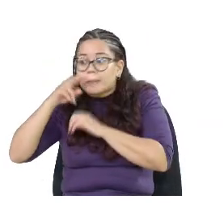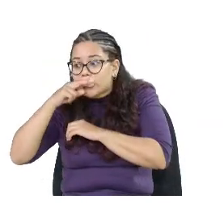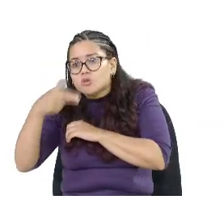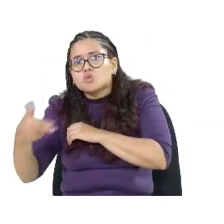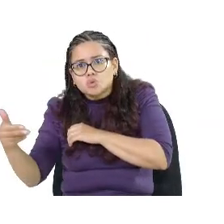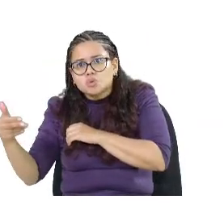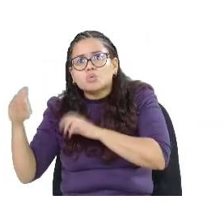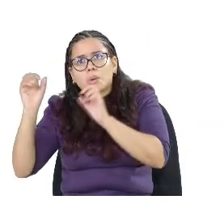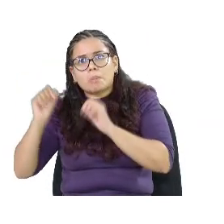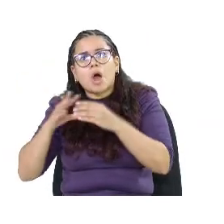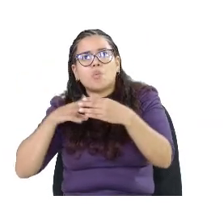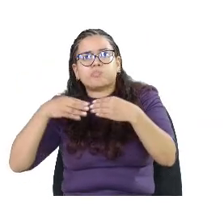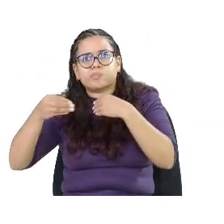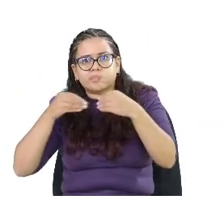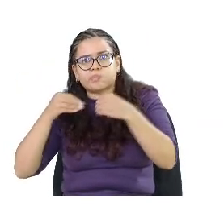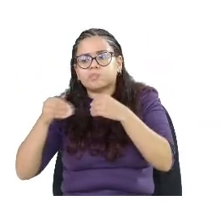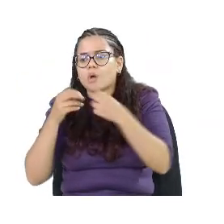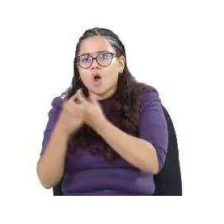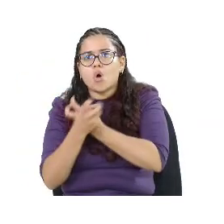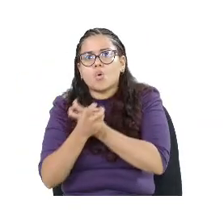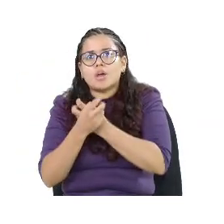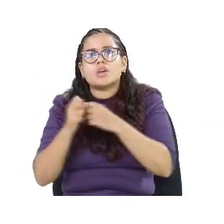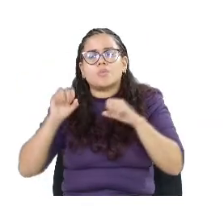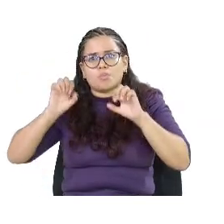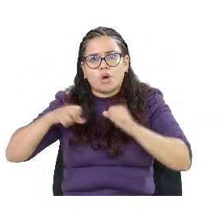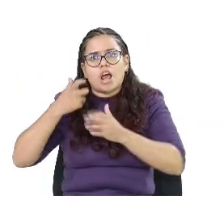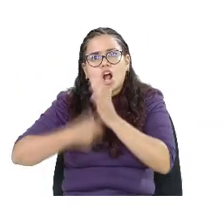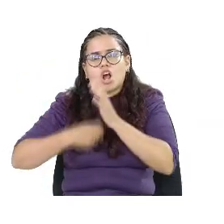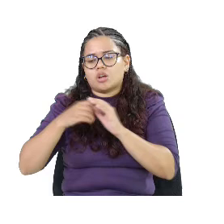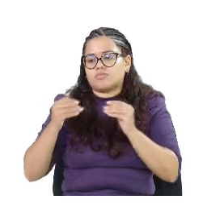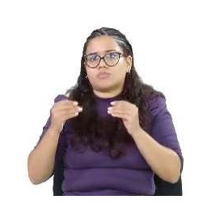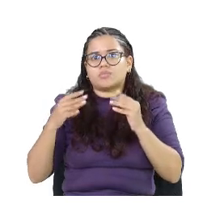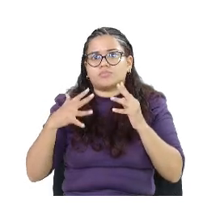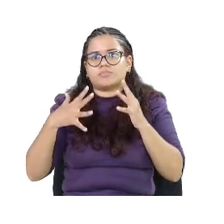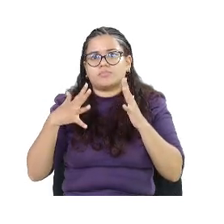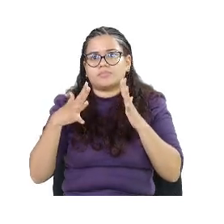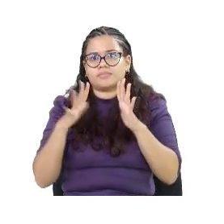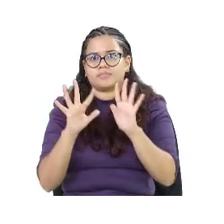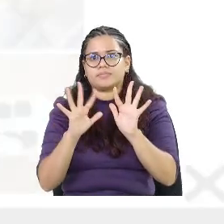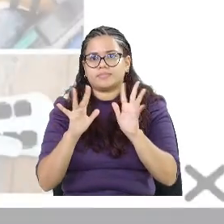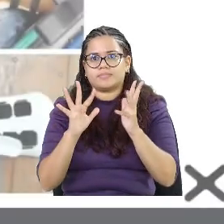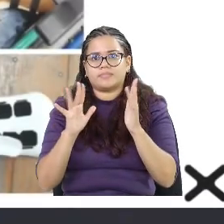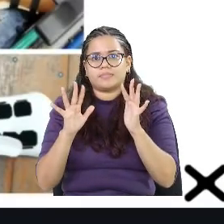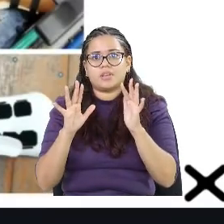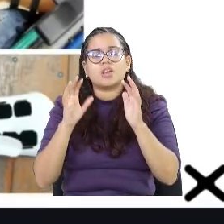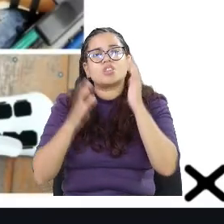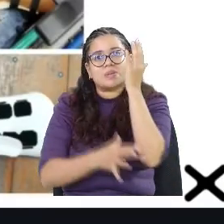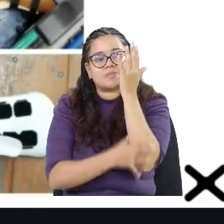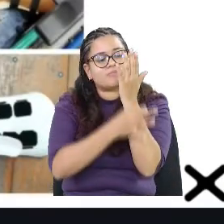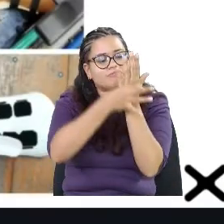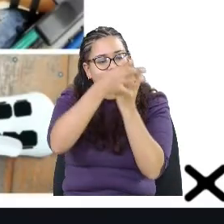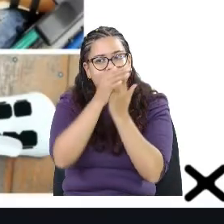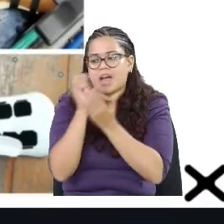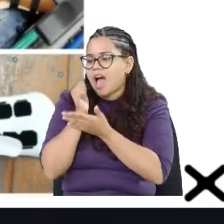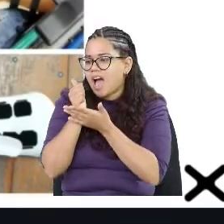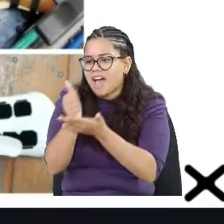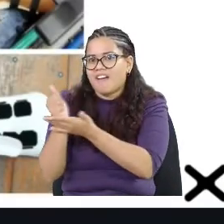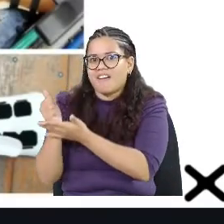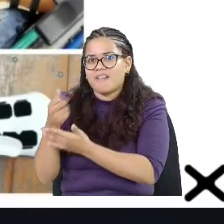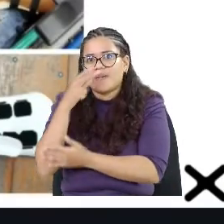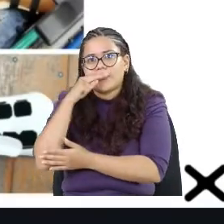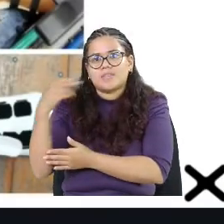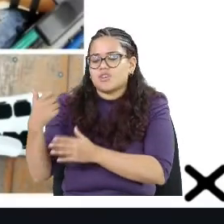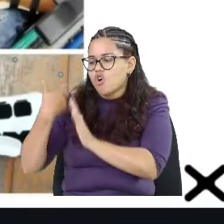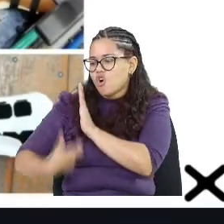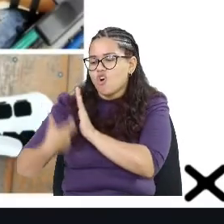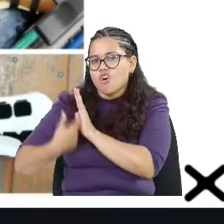hay flexibilidad en sus huesos y se puede corregir. Entonces estas órtesis permiten que estos niños puedan tener esa